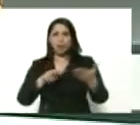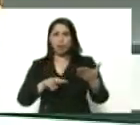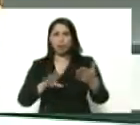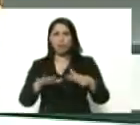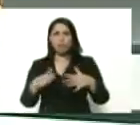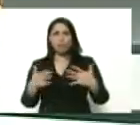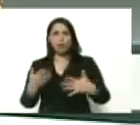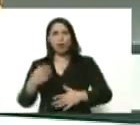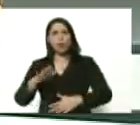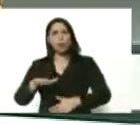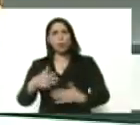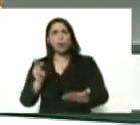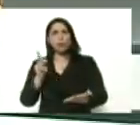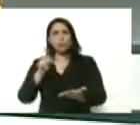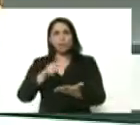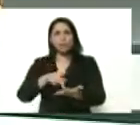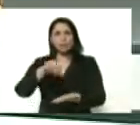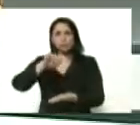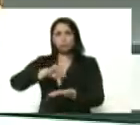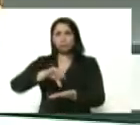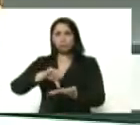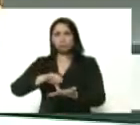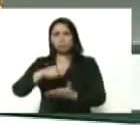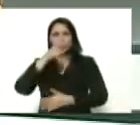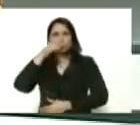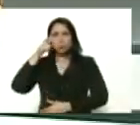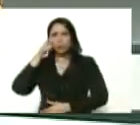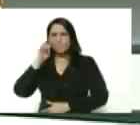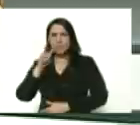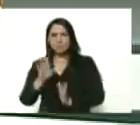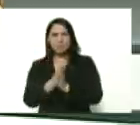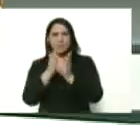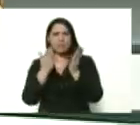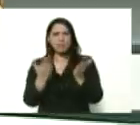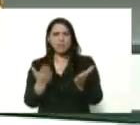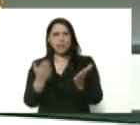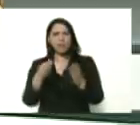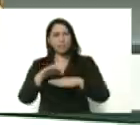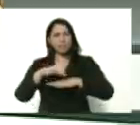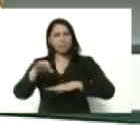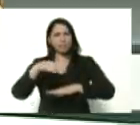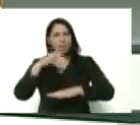fue cuando llegué a mi puesto de comando, vi la Biblia y dije, déjame ver